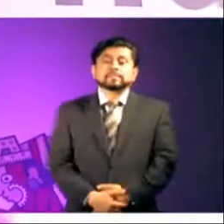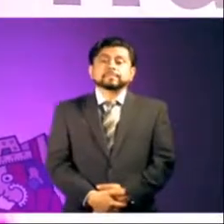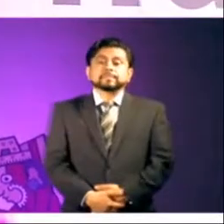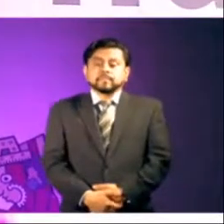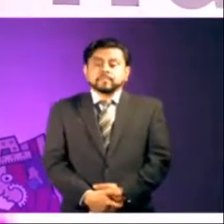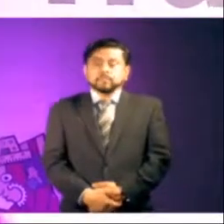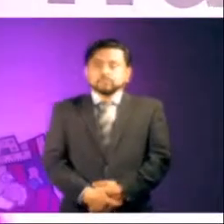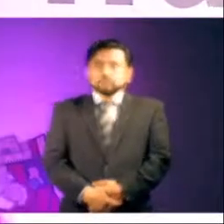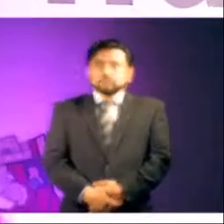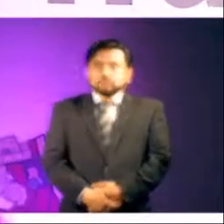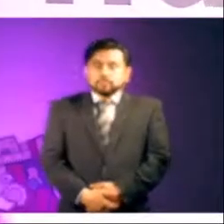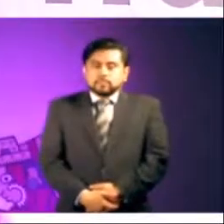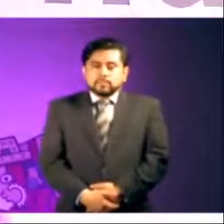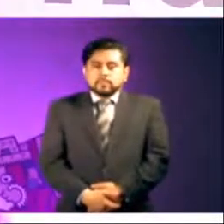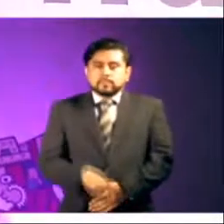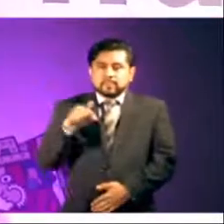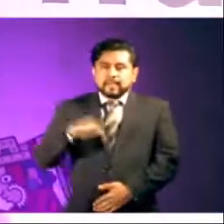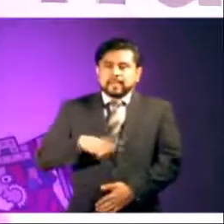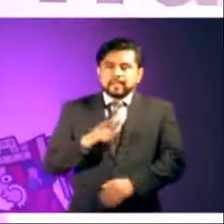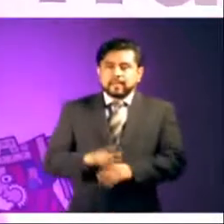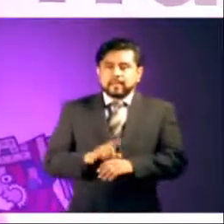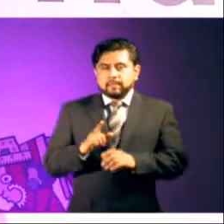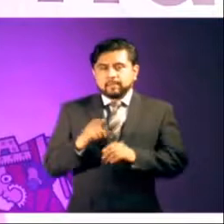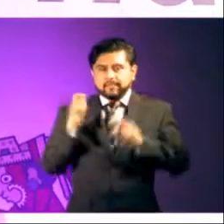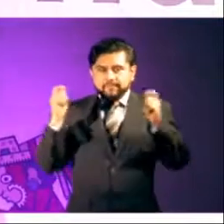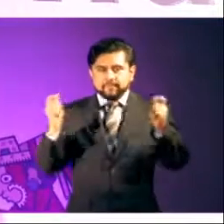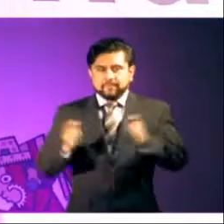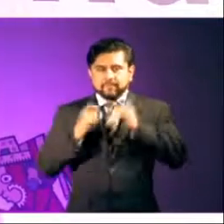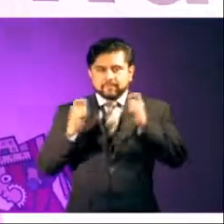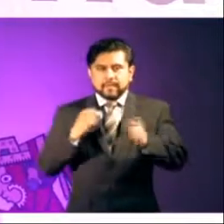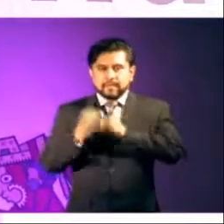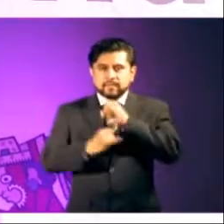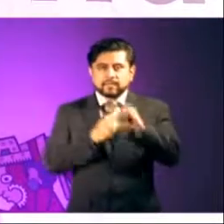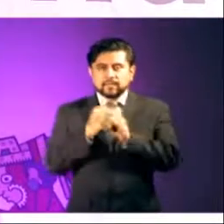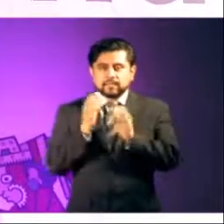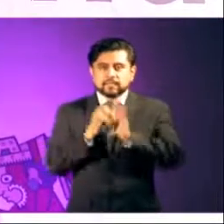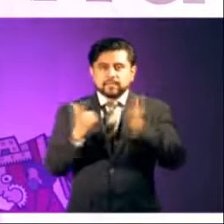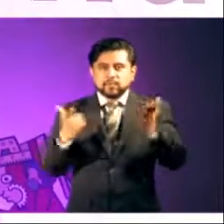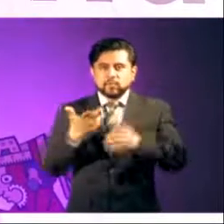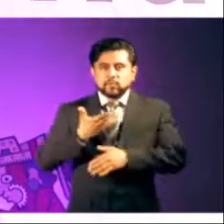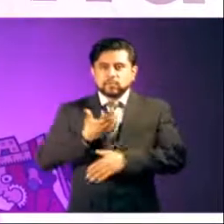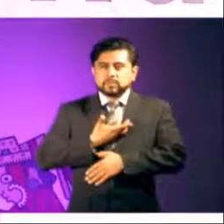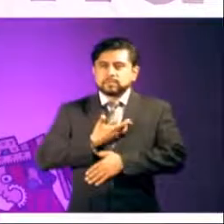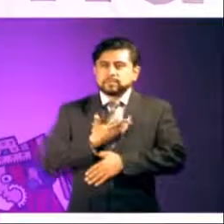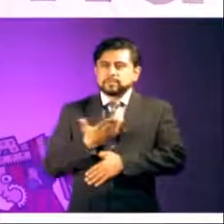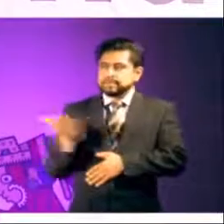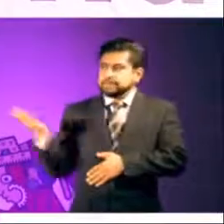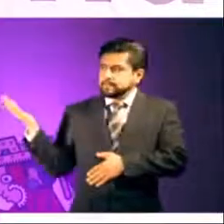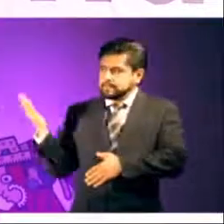francisco haghenbeck desde la feria internacional del libro en el zócalo adelante